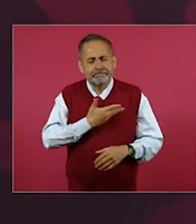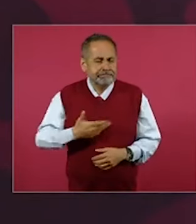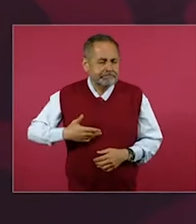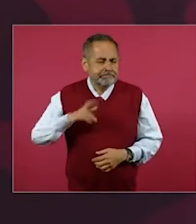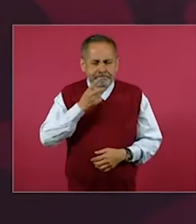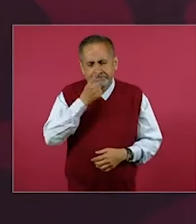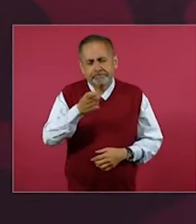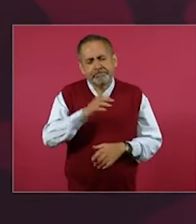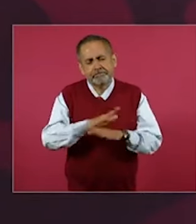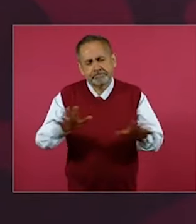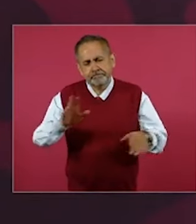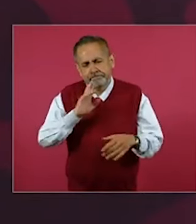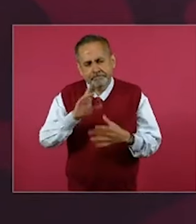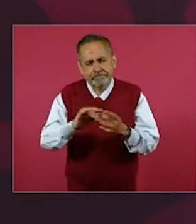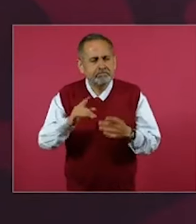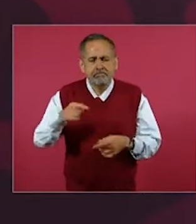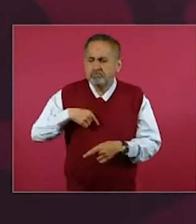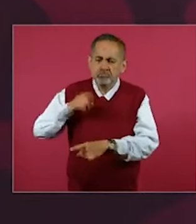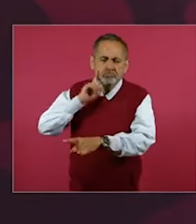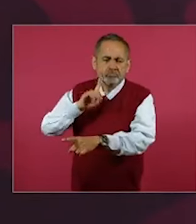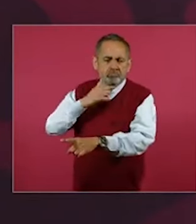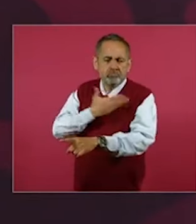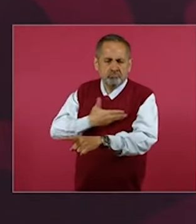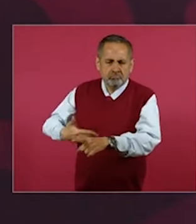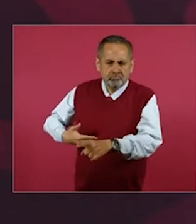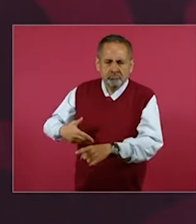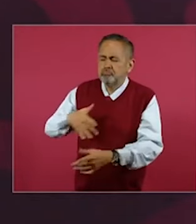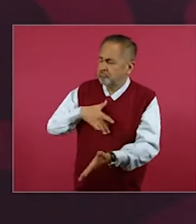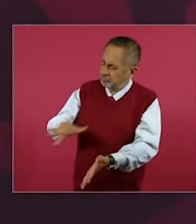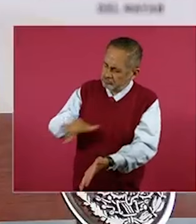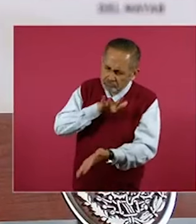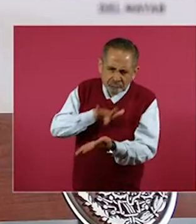apoyo a la presidenta,